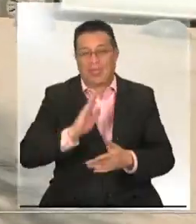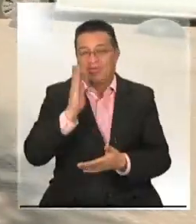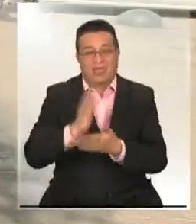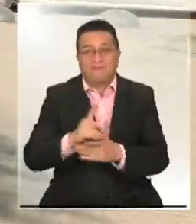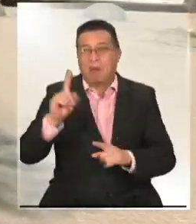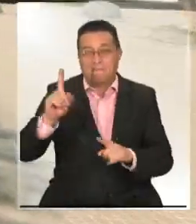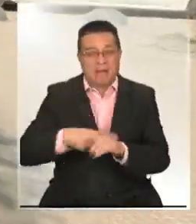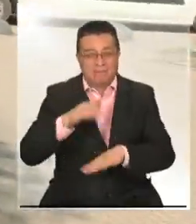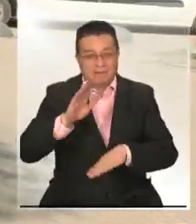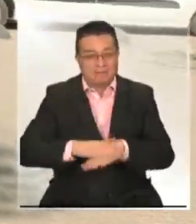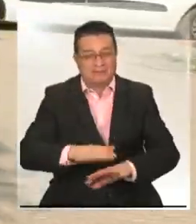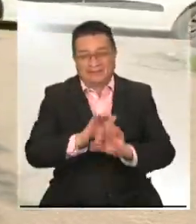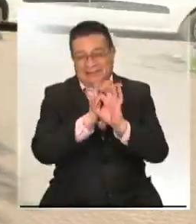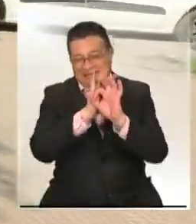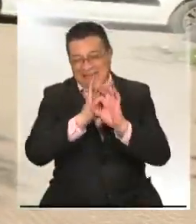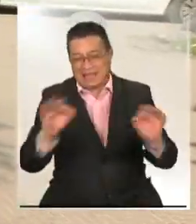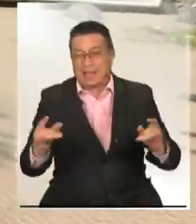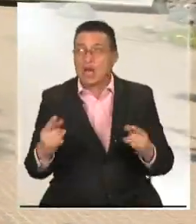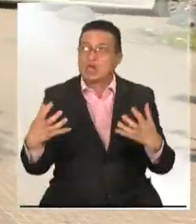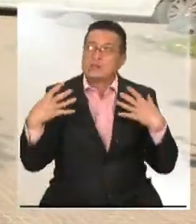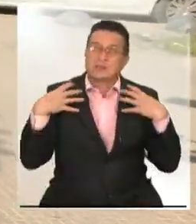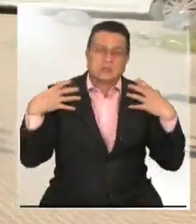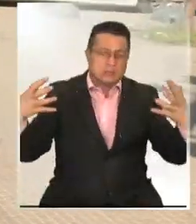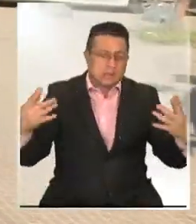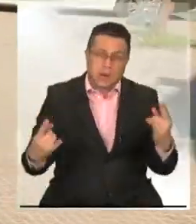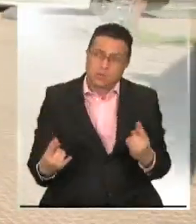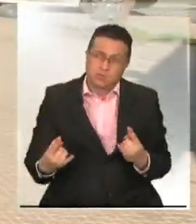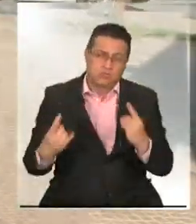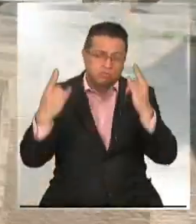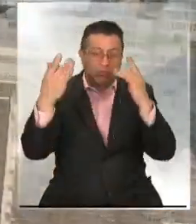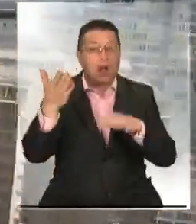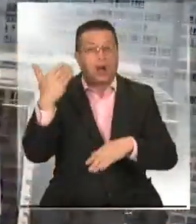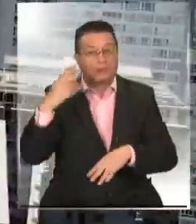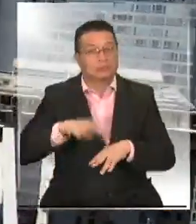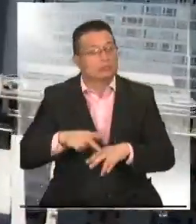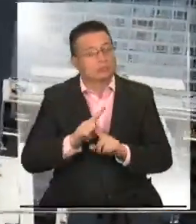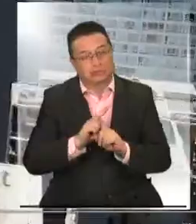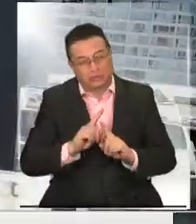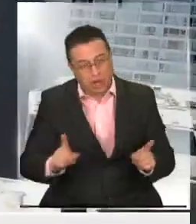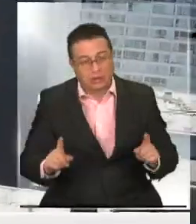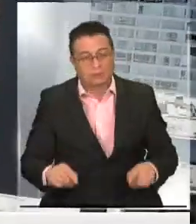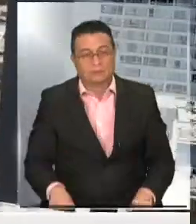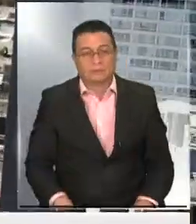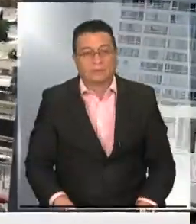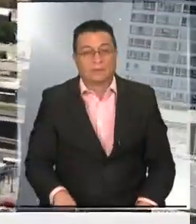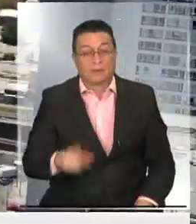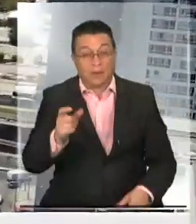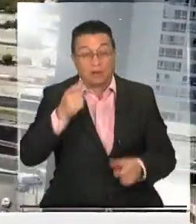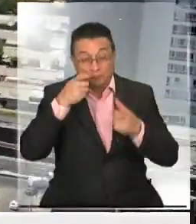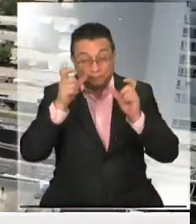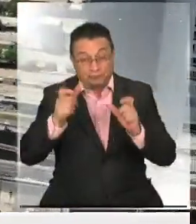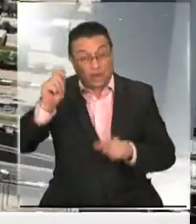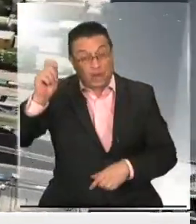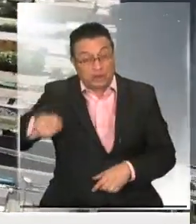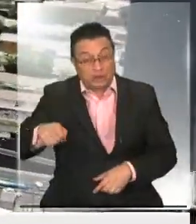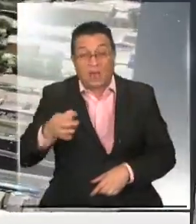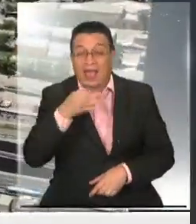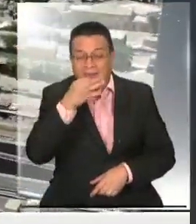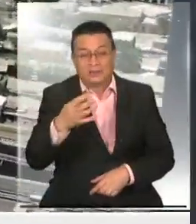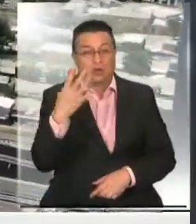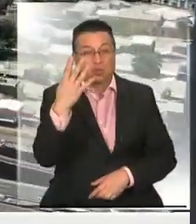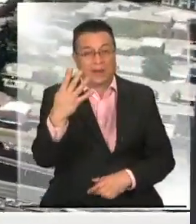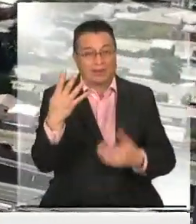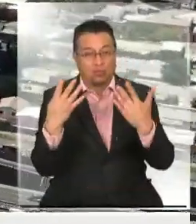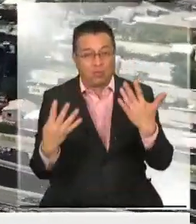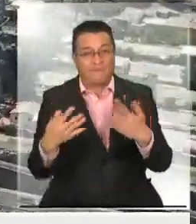más volver a autorizarse monstruosidades como las que se autorizaron en su momento. Según la Contraloría, en total fueron